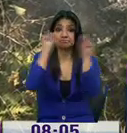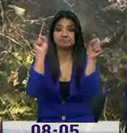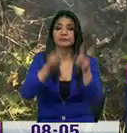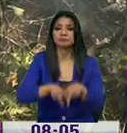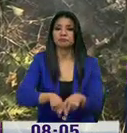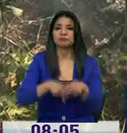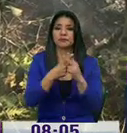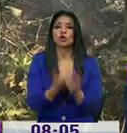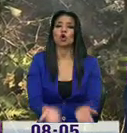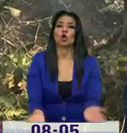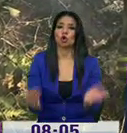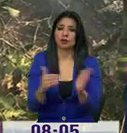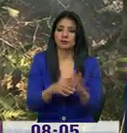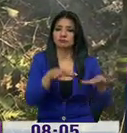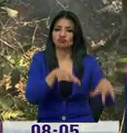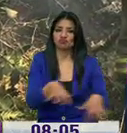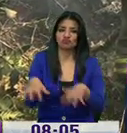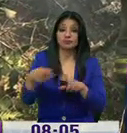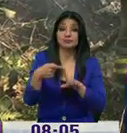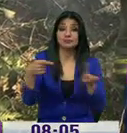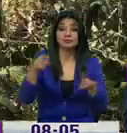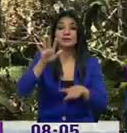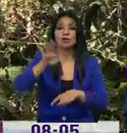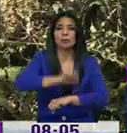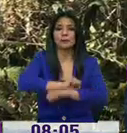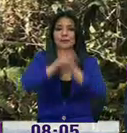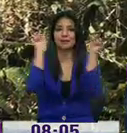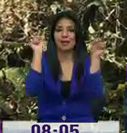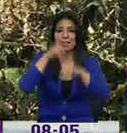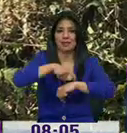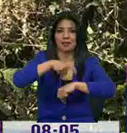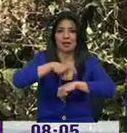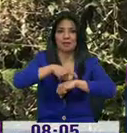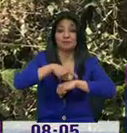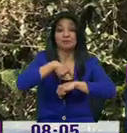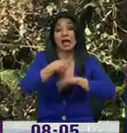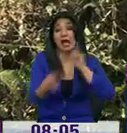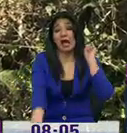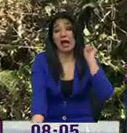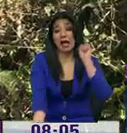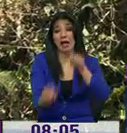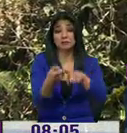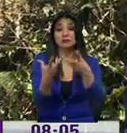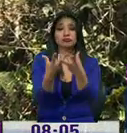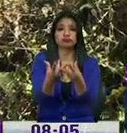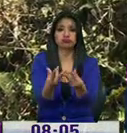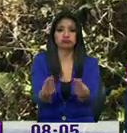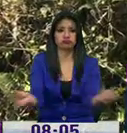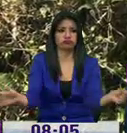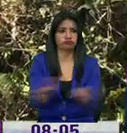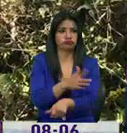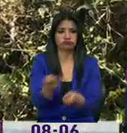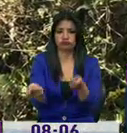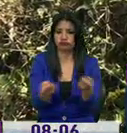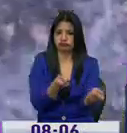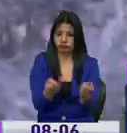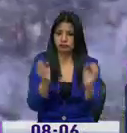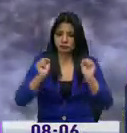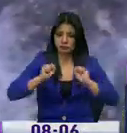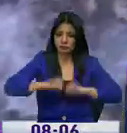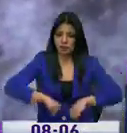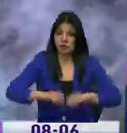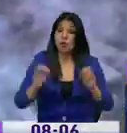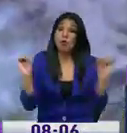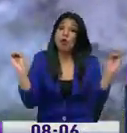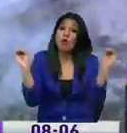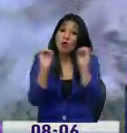las acciones operativas desde las 5 de la mañana, mismas que se extenderán hasta que se logre controlar el total del incendio o